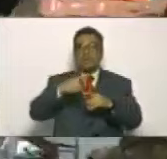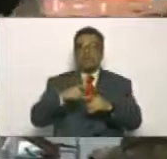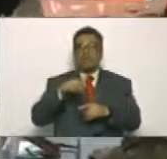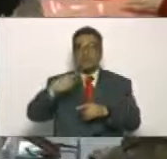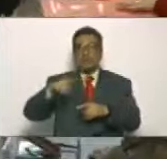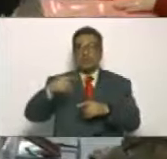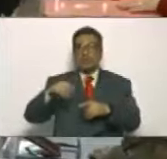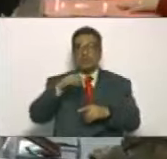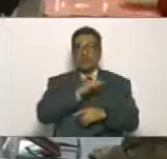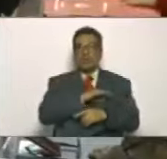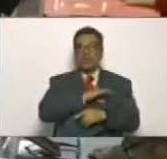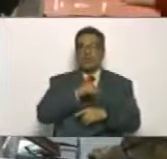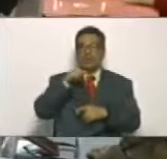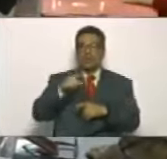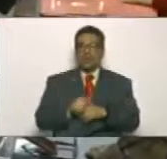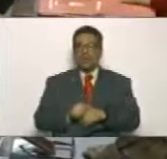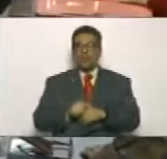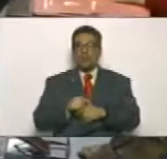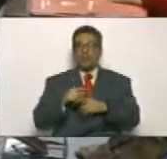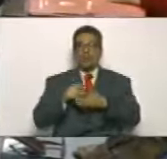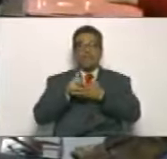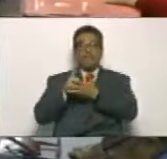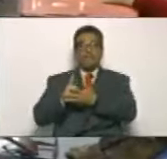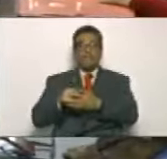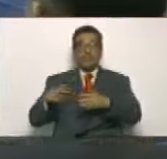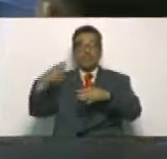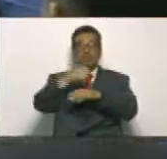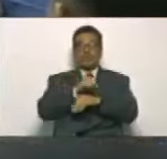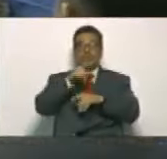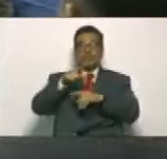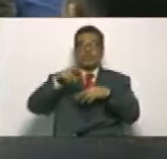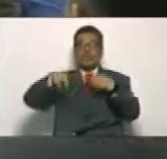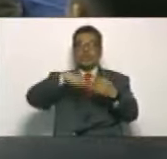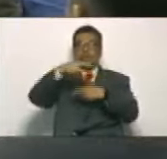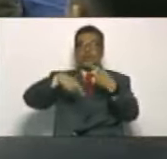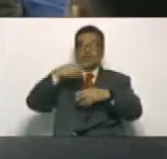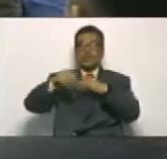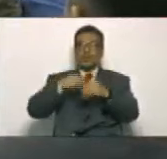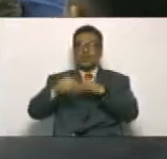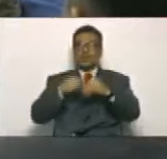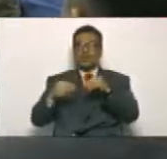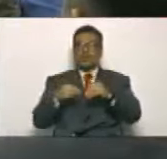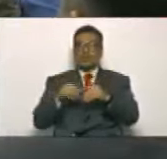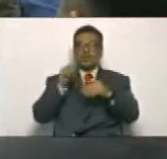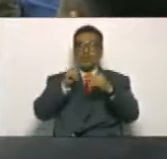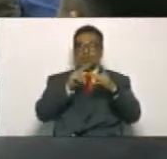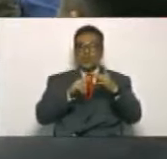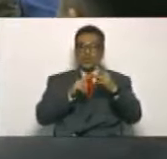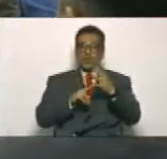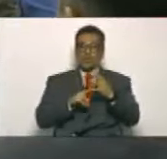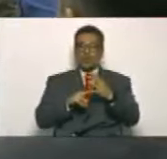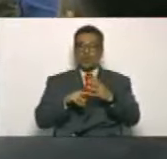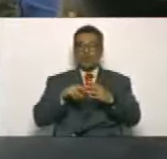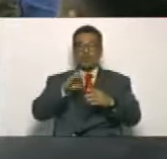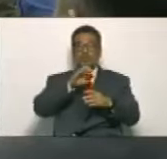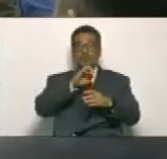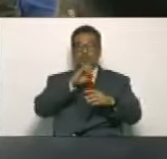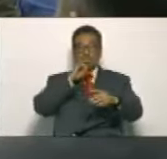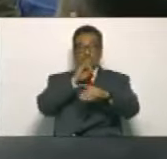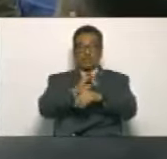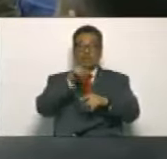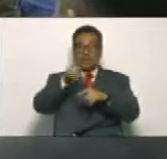sociales, que el estado de bienestar obtenido en revolución ha sido trastocado por los enemigos de la